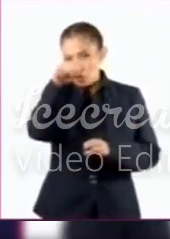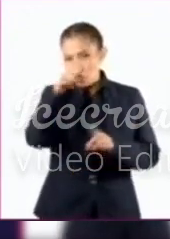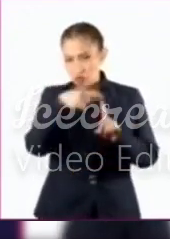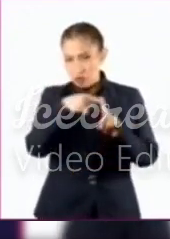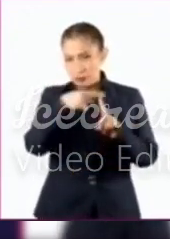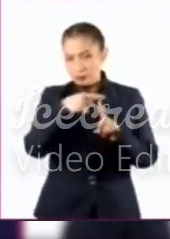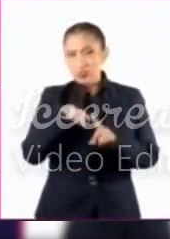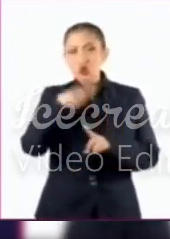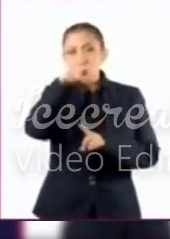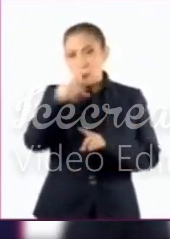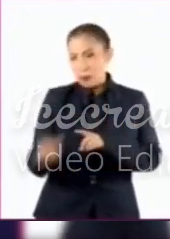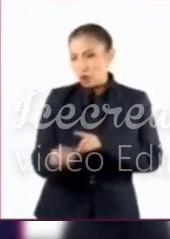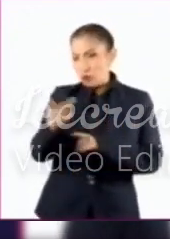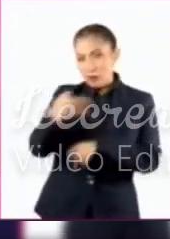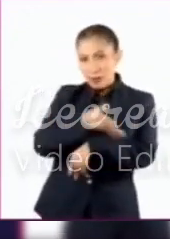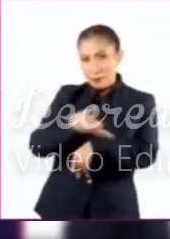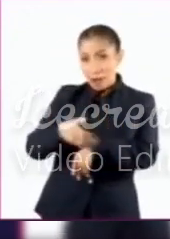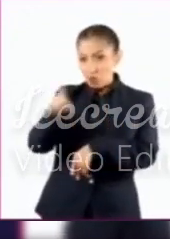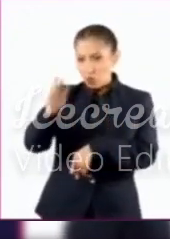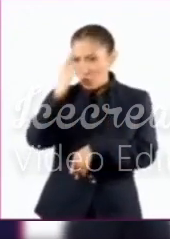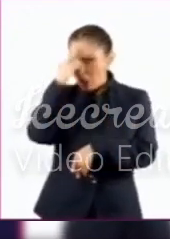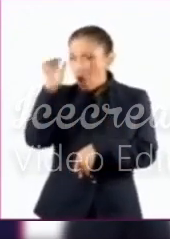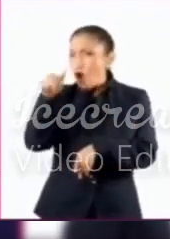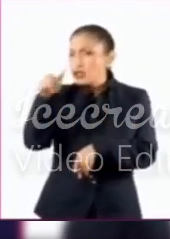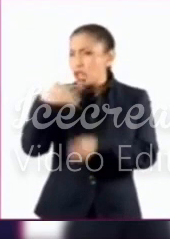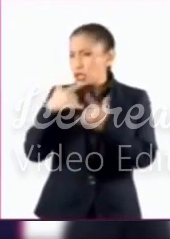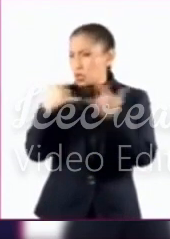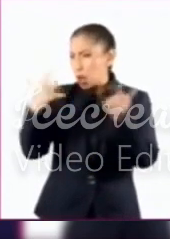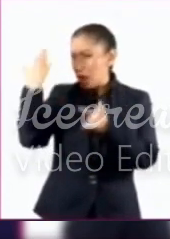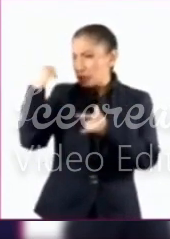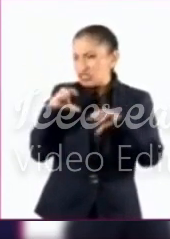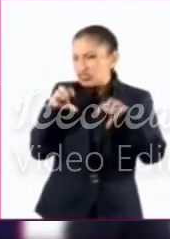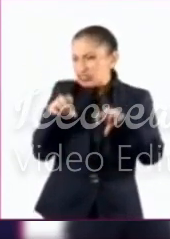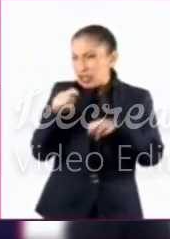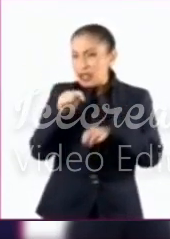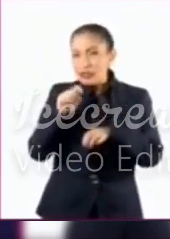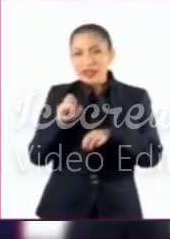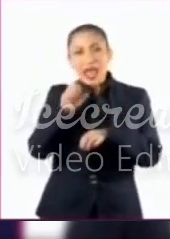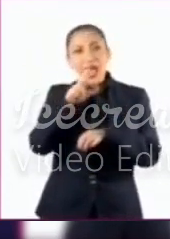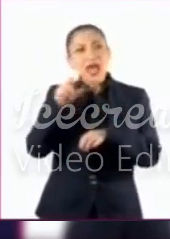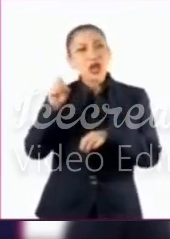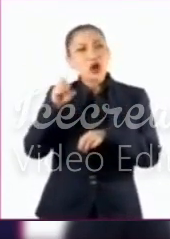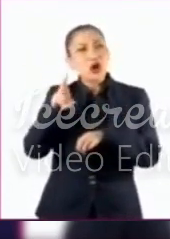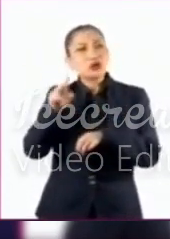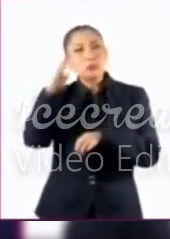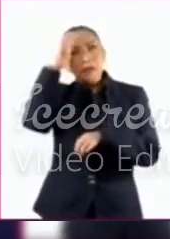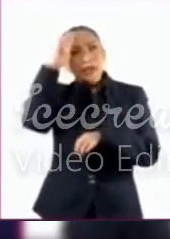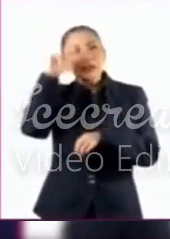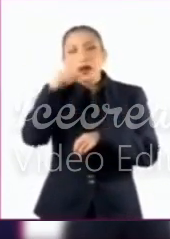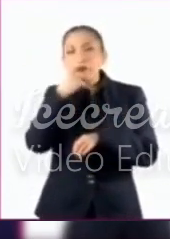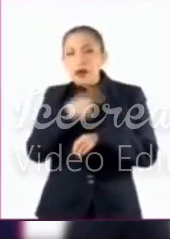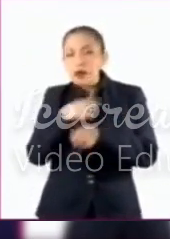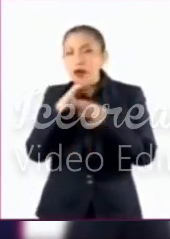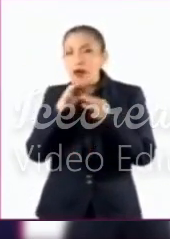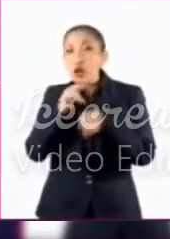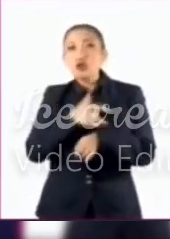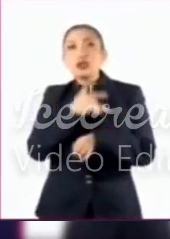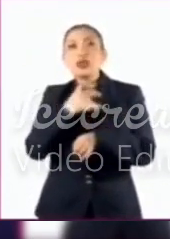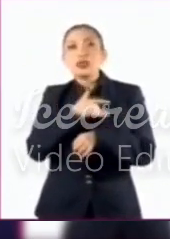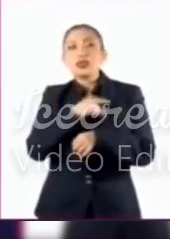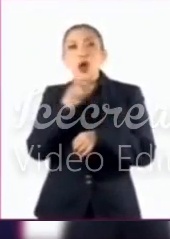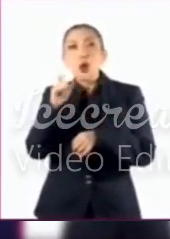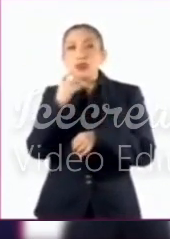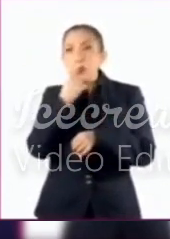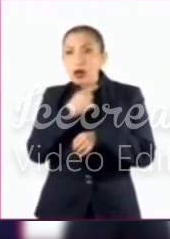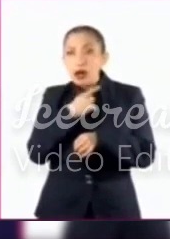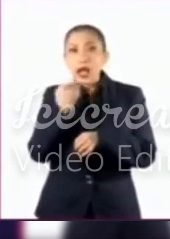reto. Pregunten a sus familiares si recuerdan un cuento de terror. Después, piensen en qué sintieron o cuáles son las